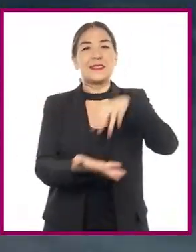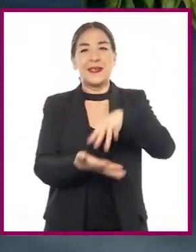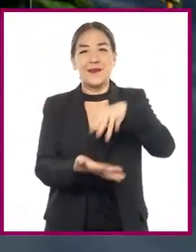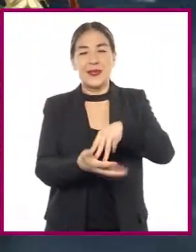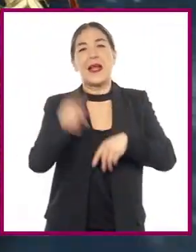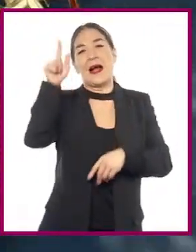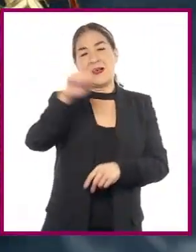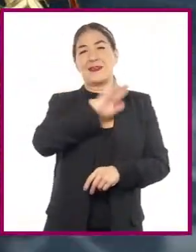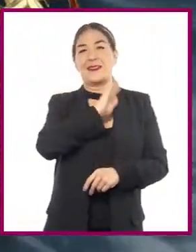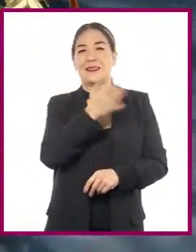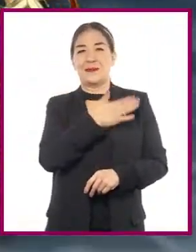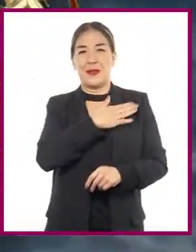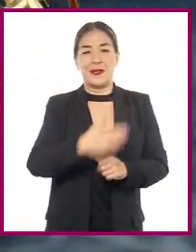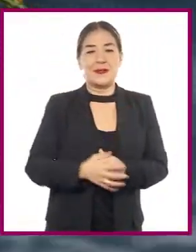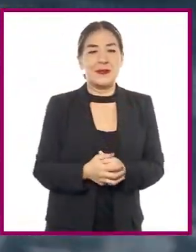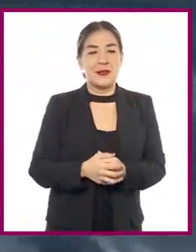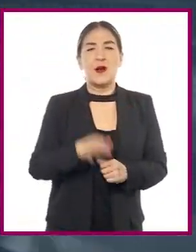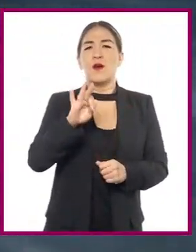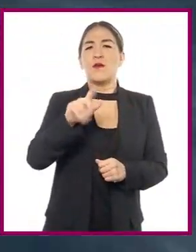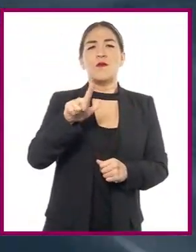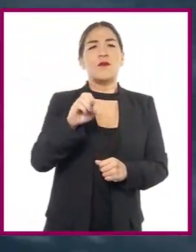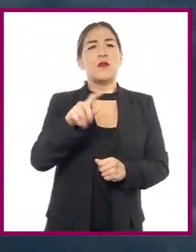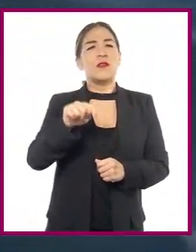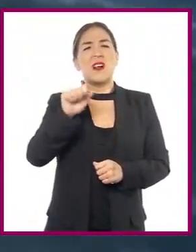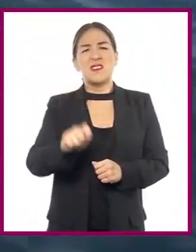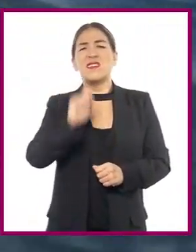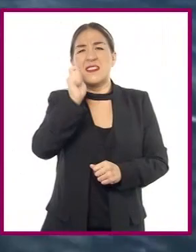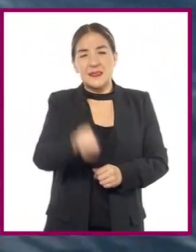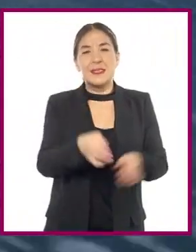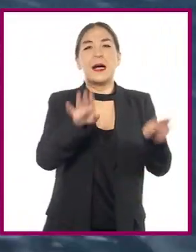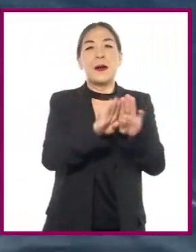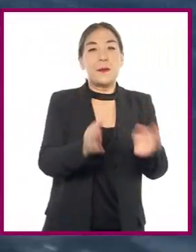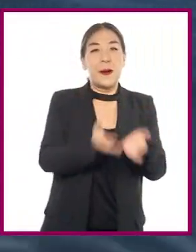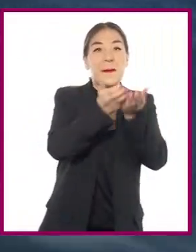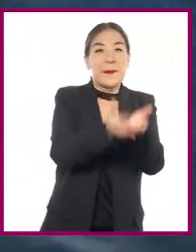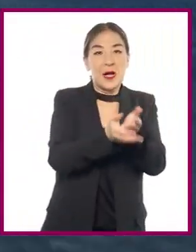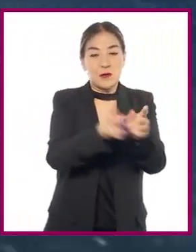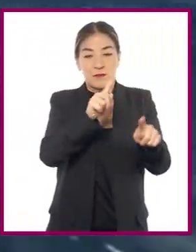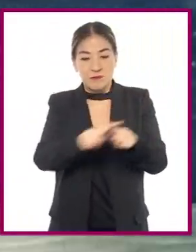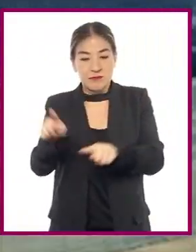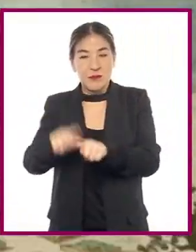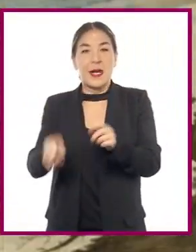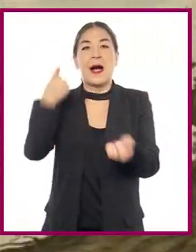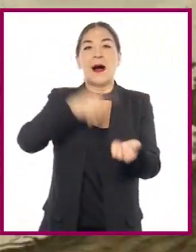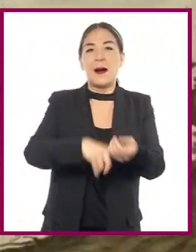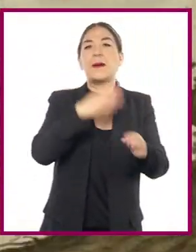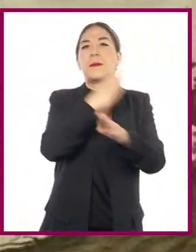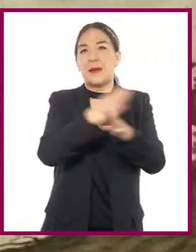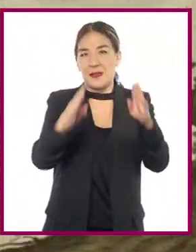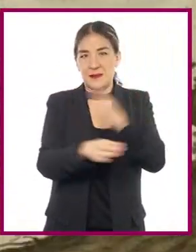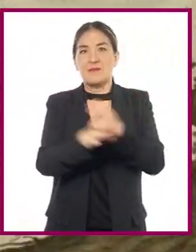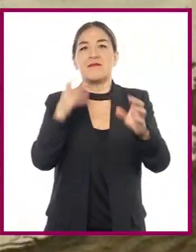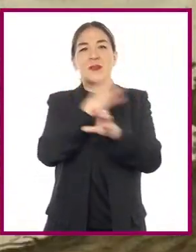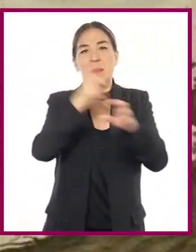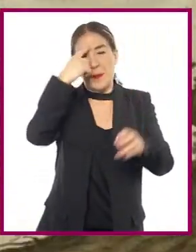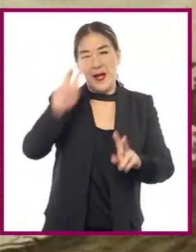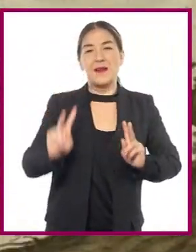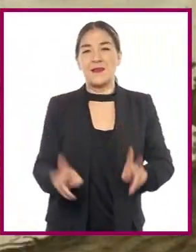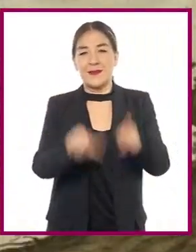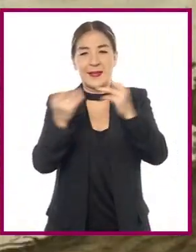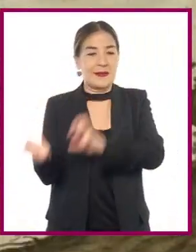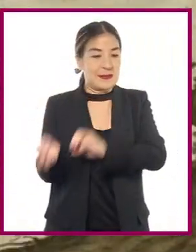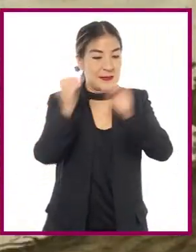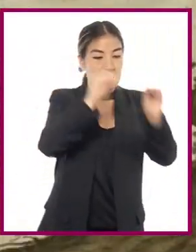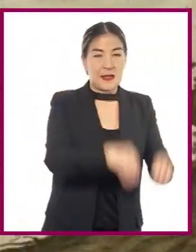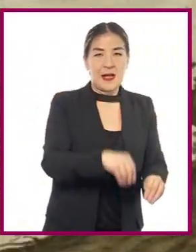en España. Las flotas consistían en conjuntos de barcos mercantiles que estaban cargados de productos americanos